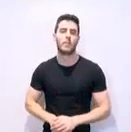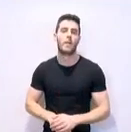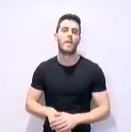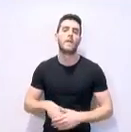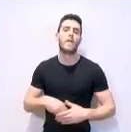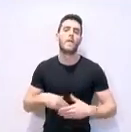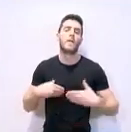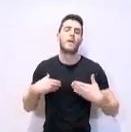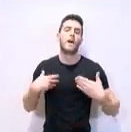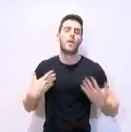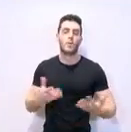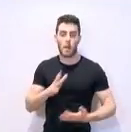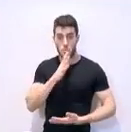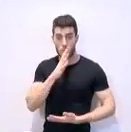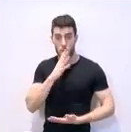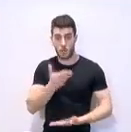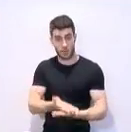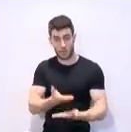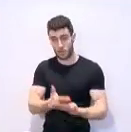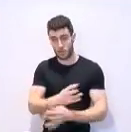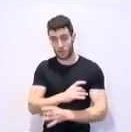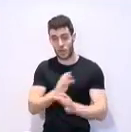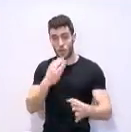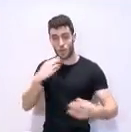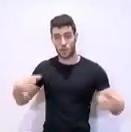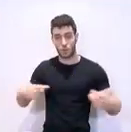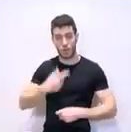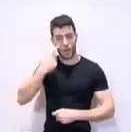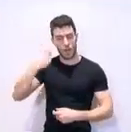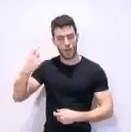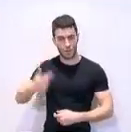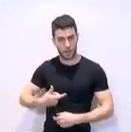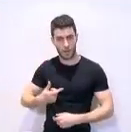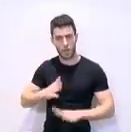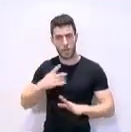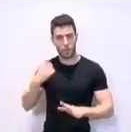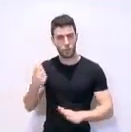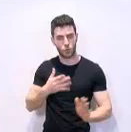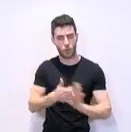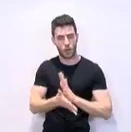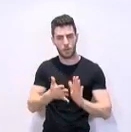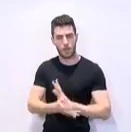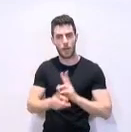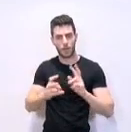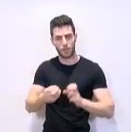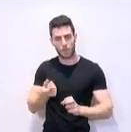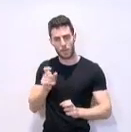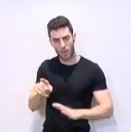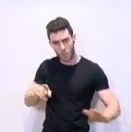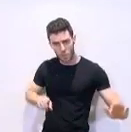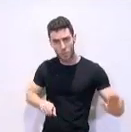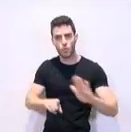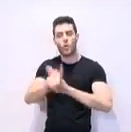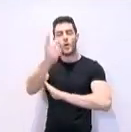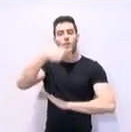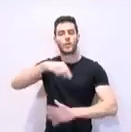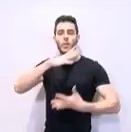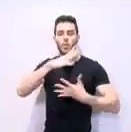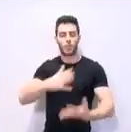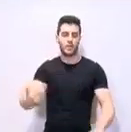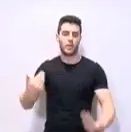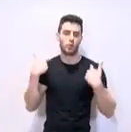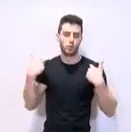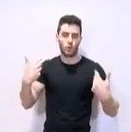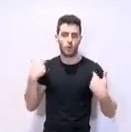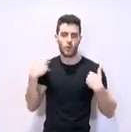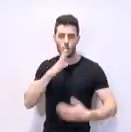haya causas evidentes como la guerra de Ucrania, esto no explica por sí sola la espiral inflacionista que estamos sufriendo. porque